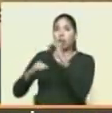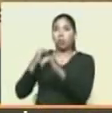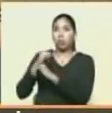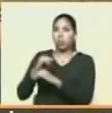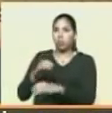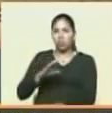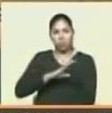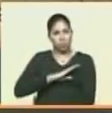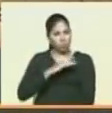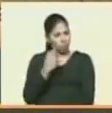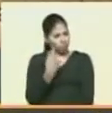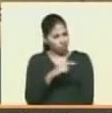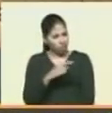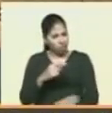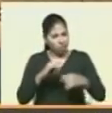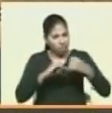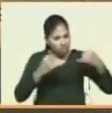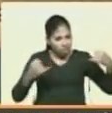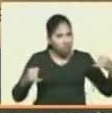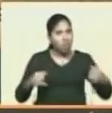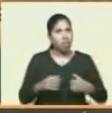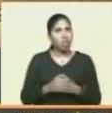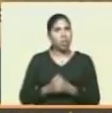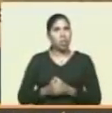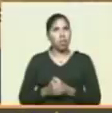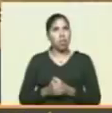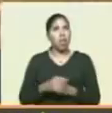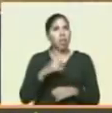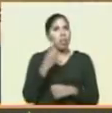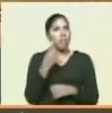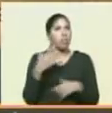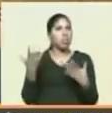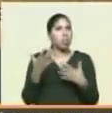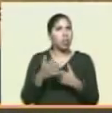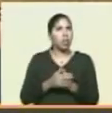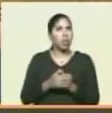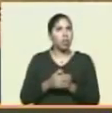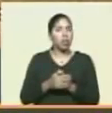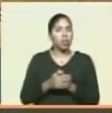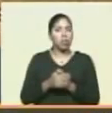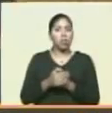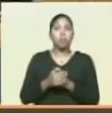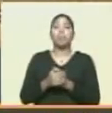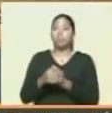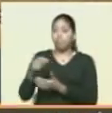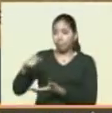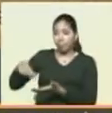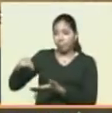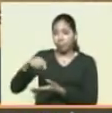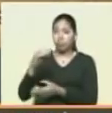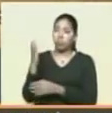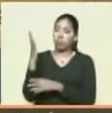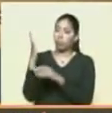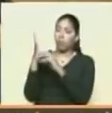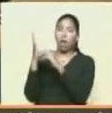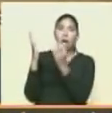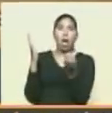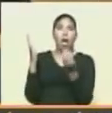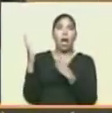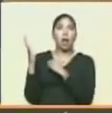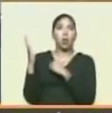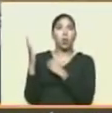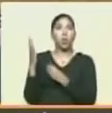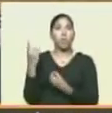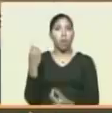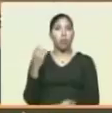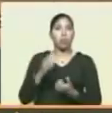el hilo, para hacer la tela. Ah, que no falta sembrar algodón, pues. Bueno, vamos a sembrarlo, pues. Y construimos allí y nos vinculamos con